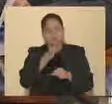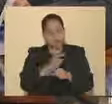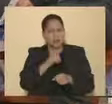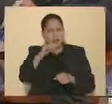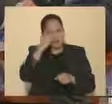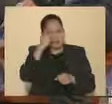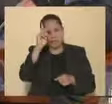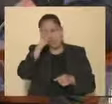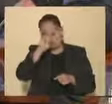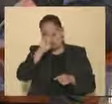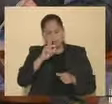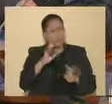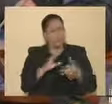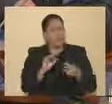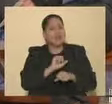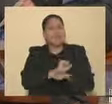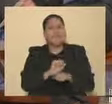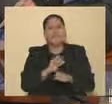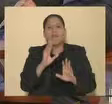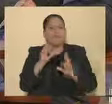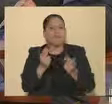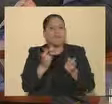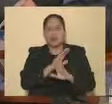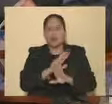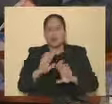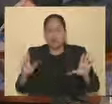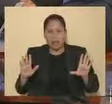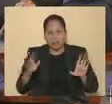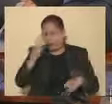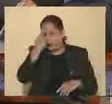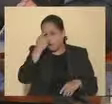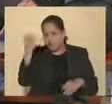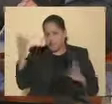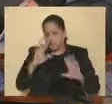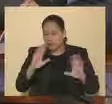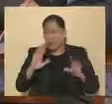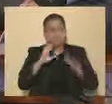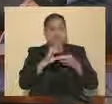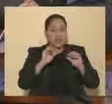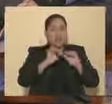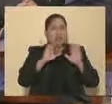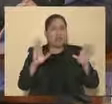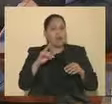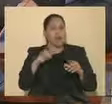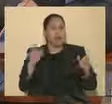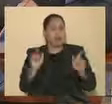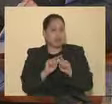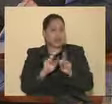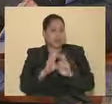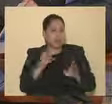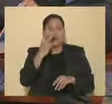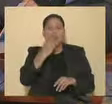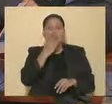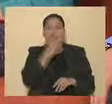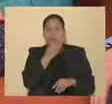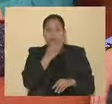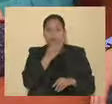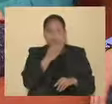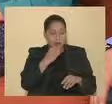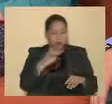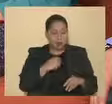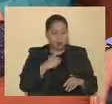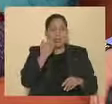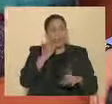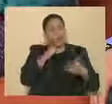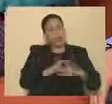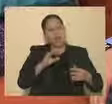muy concreto y de verdad explicar de una manera sencilla, clara y breve. Porque 2 minutos después de que tú quieras seguir con tu